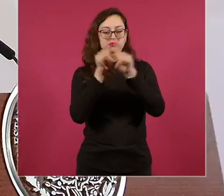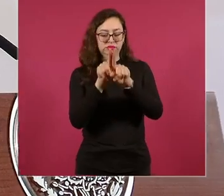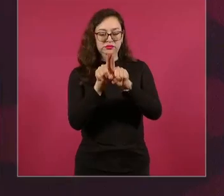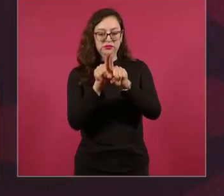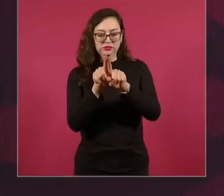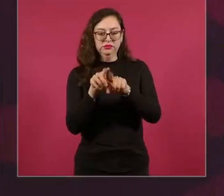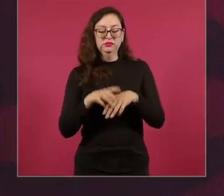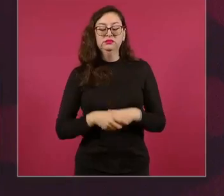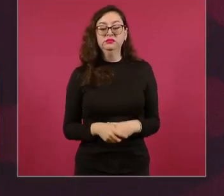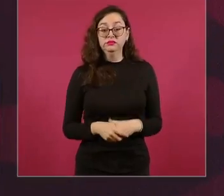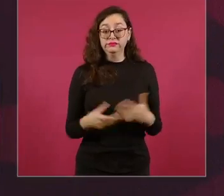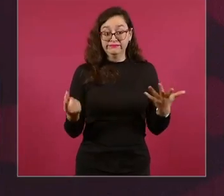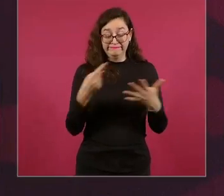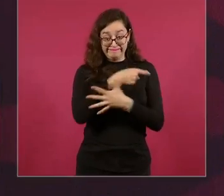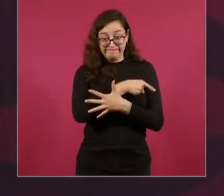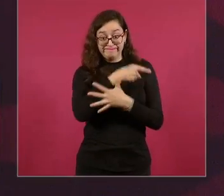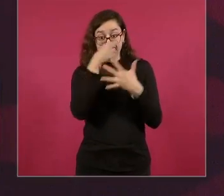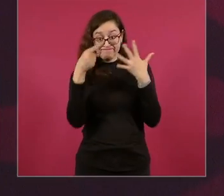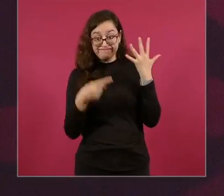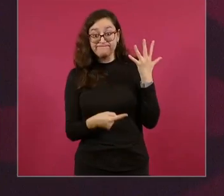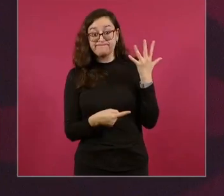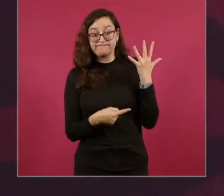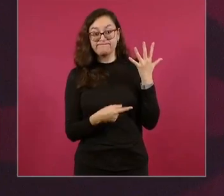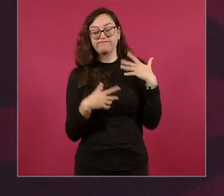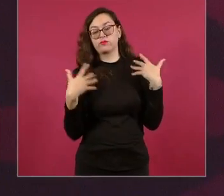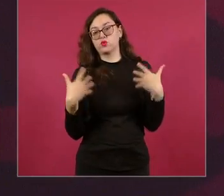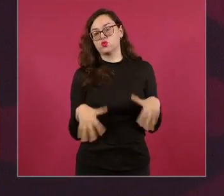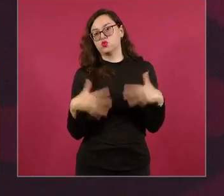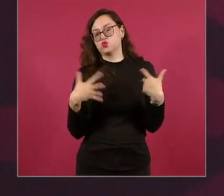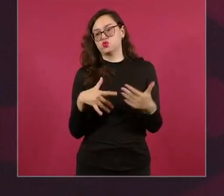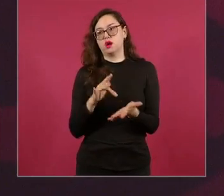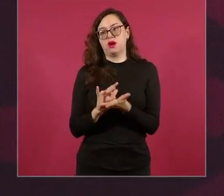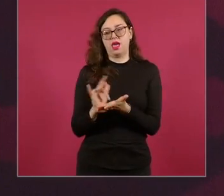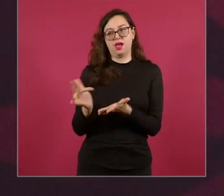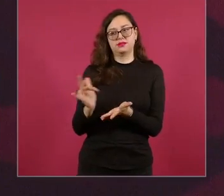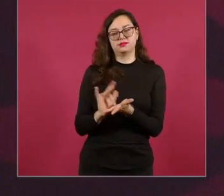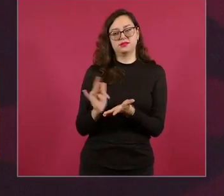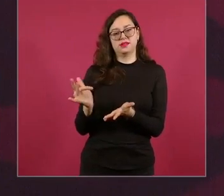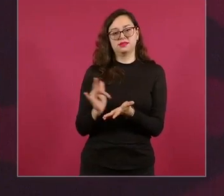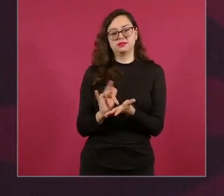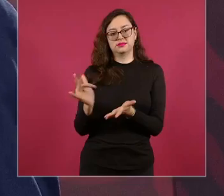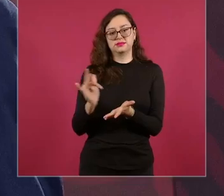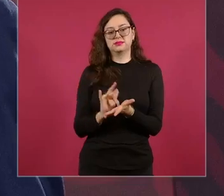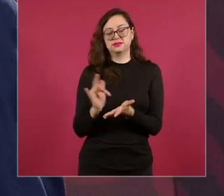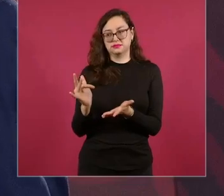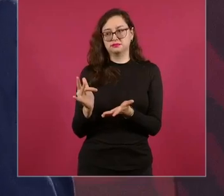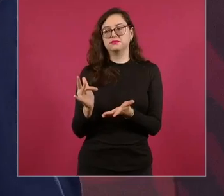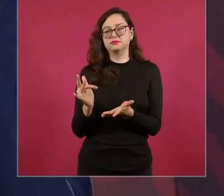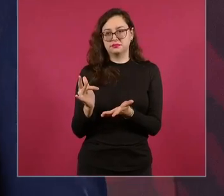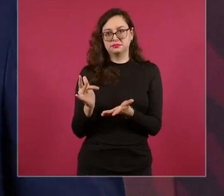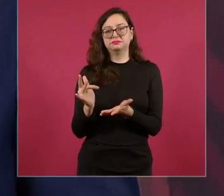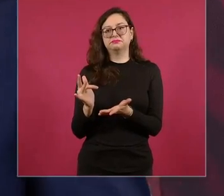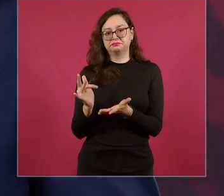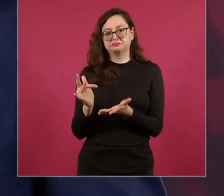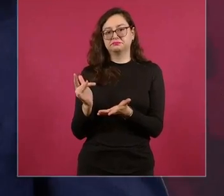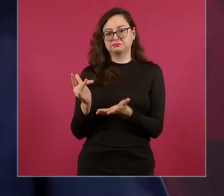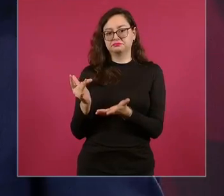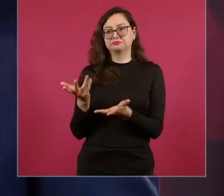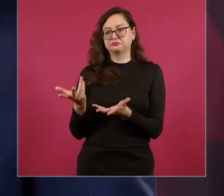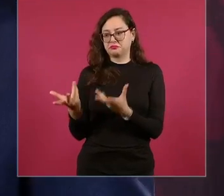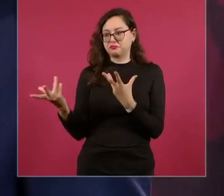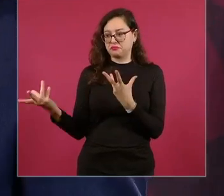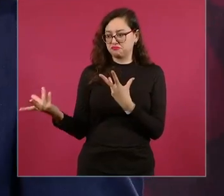todo eso es posible cuando se